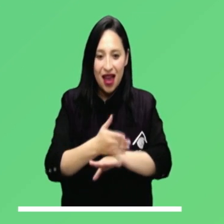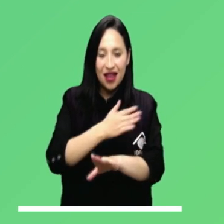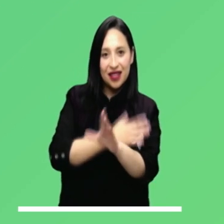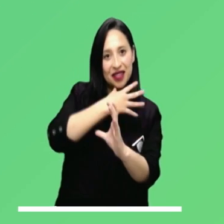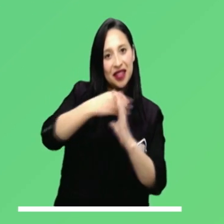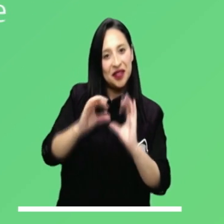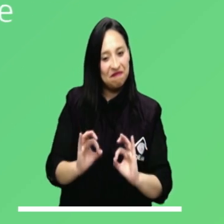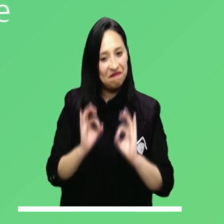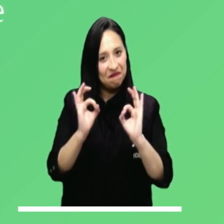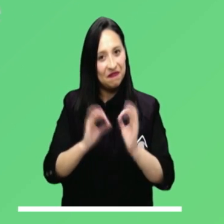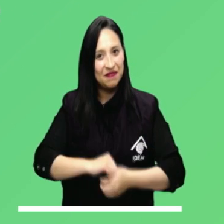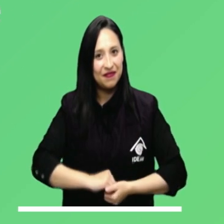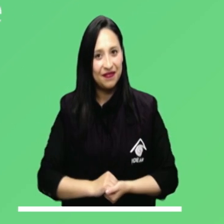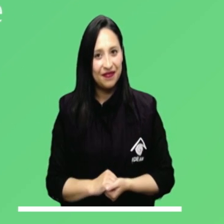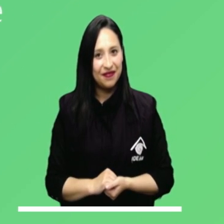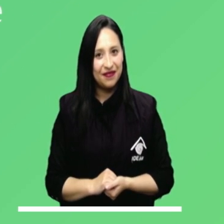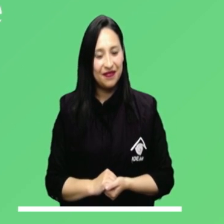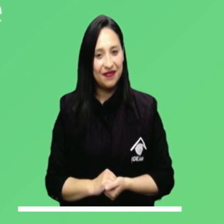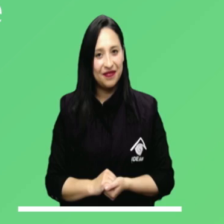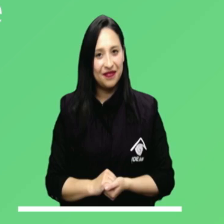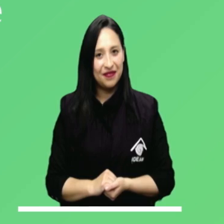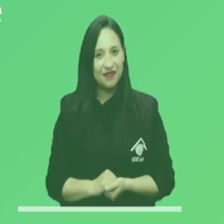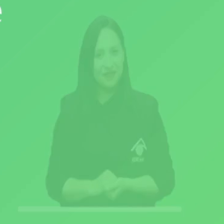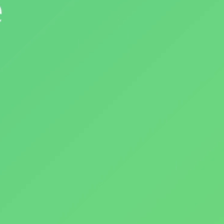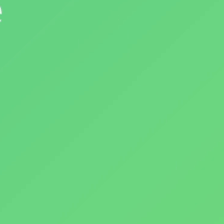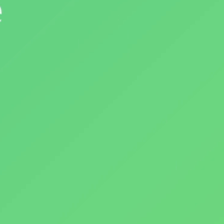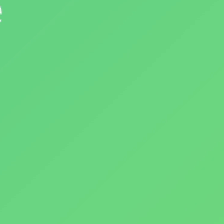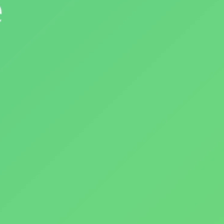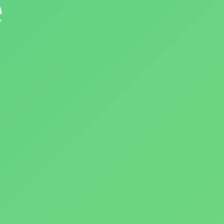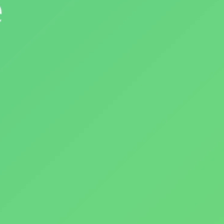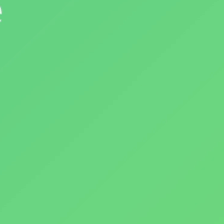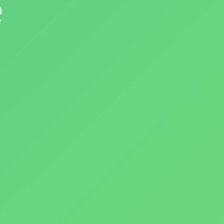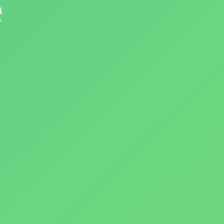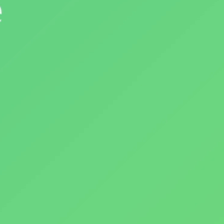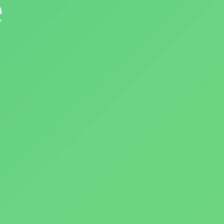Descarguenla gratis, planee su día y tome las mejores decisiones.